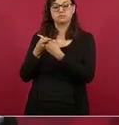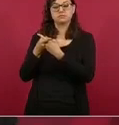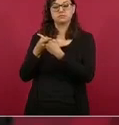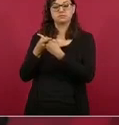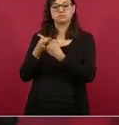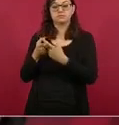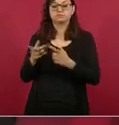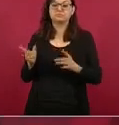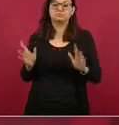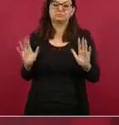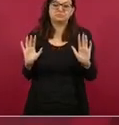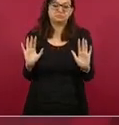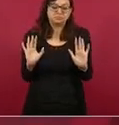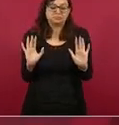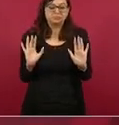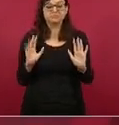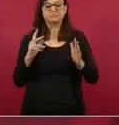con más razón,